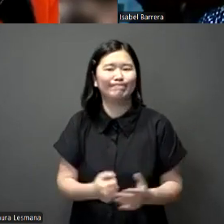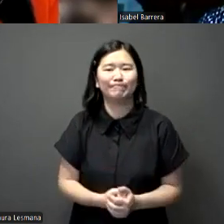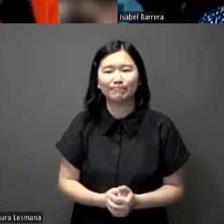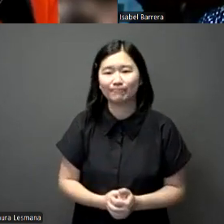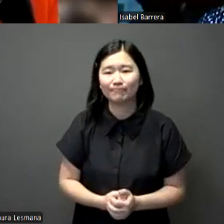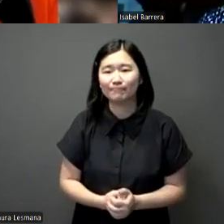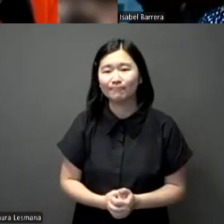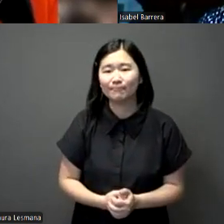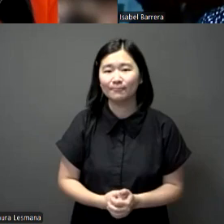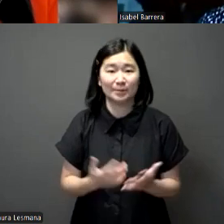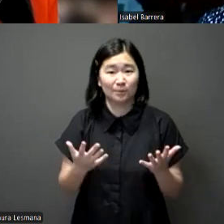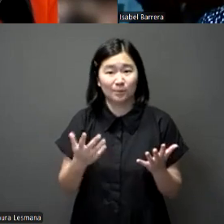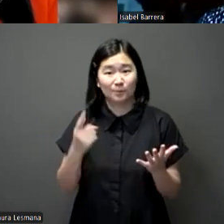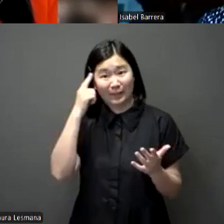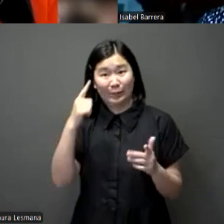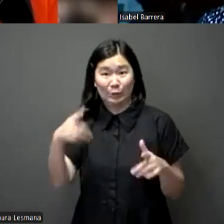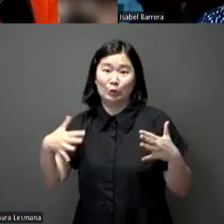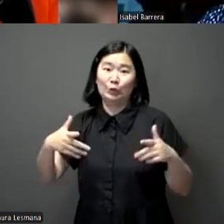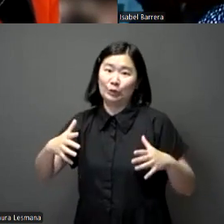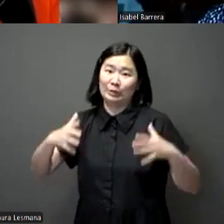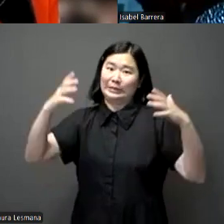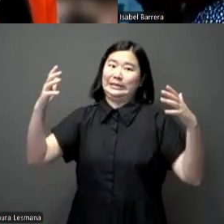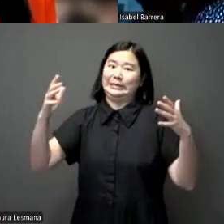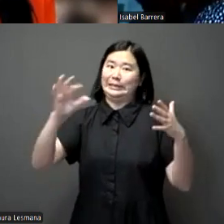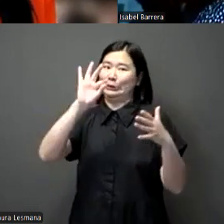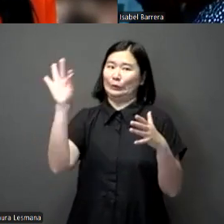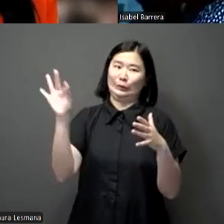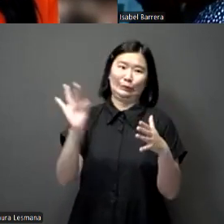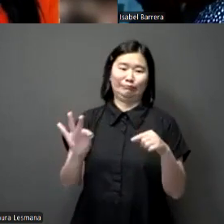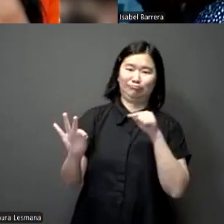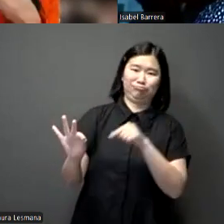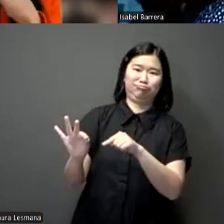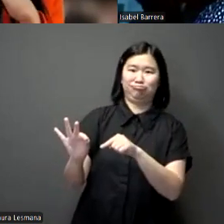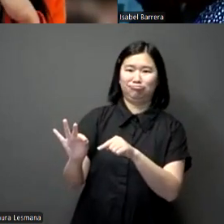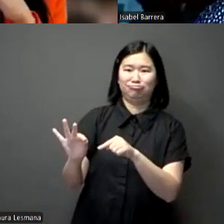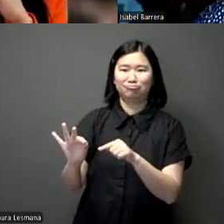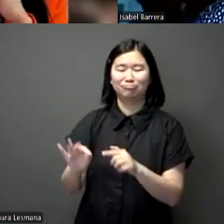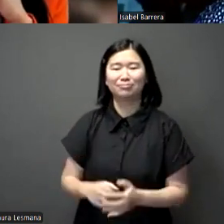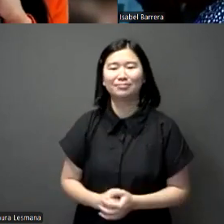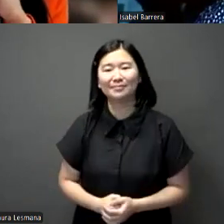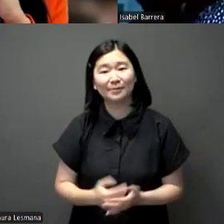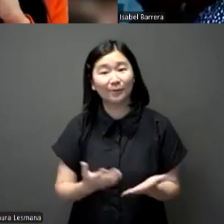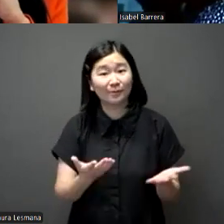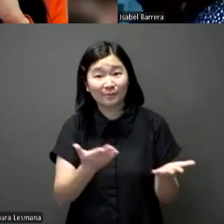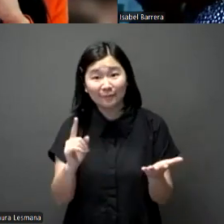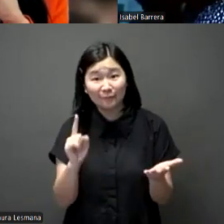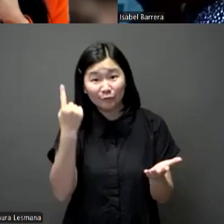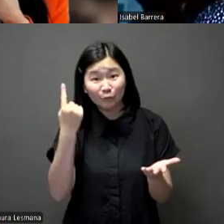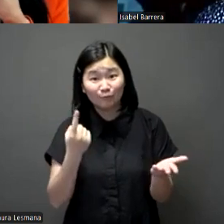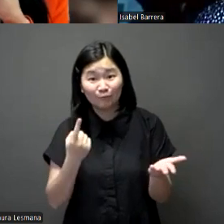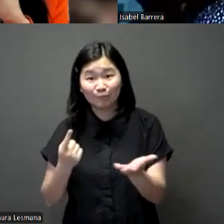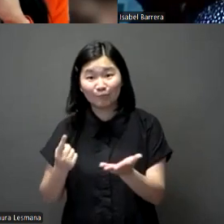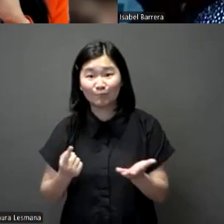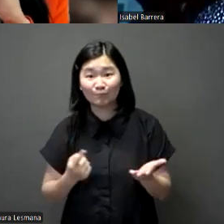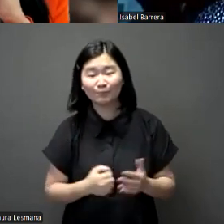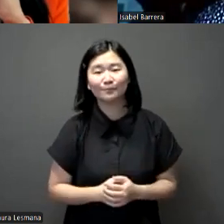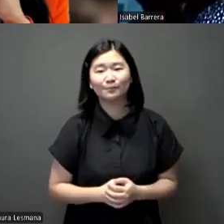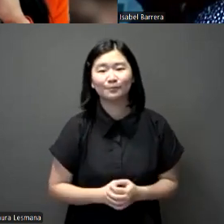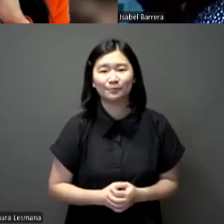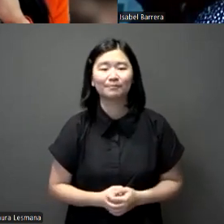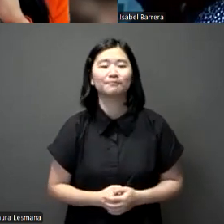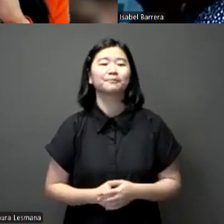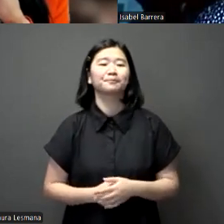Chile puedan contestar cómo están garantizando acceso a las diferentes intervenciones de cáncer cervicuterino para los diferentes